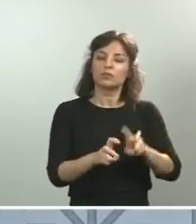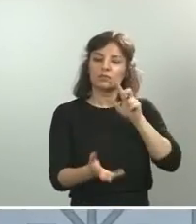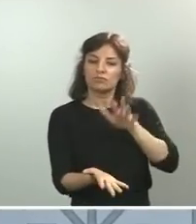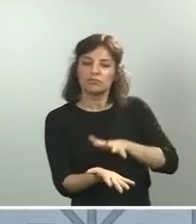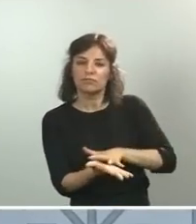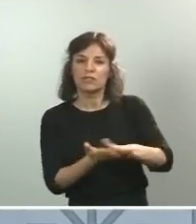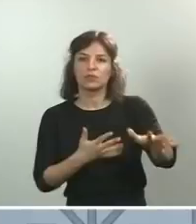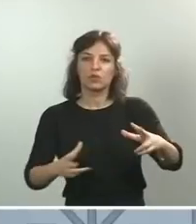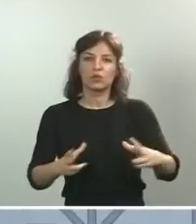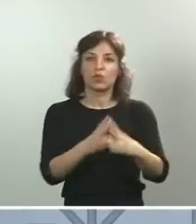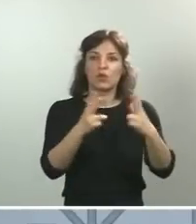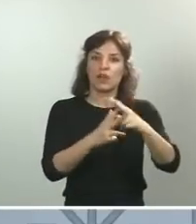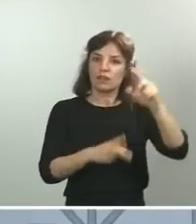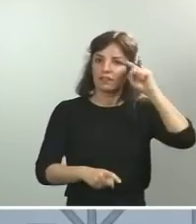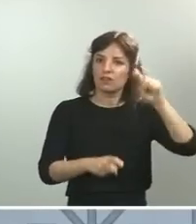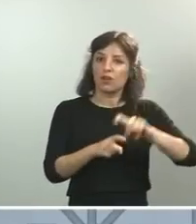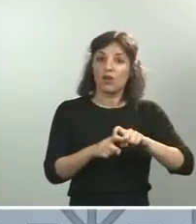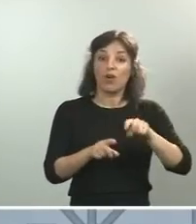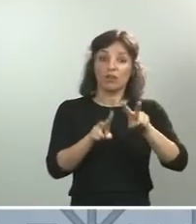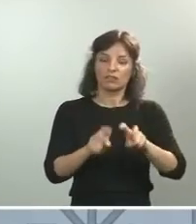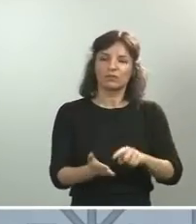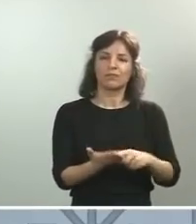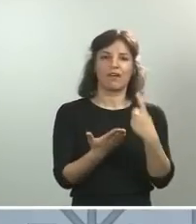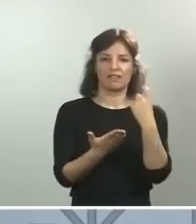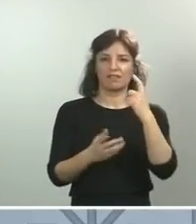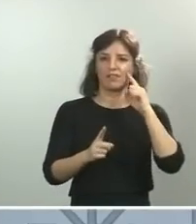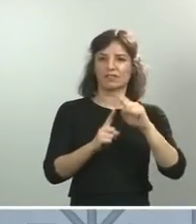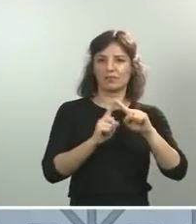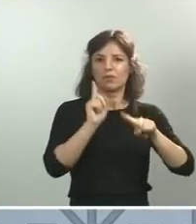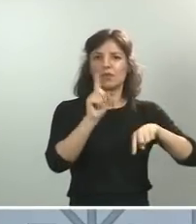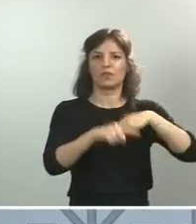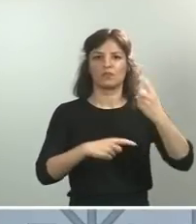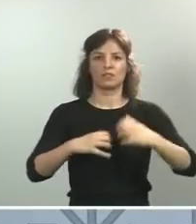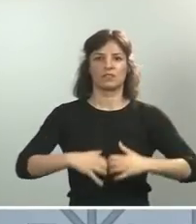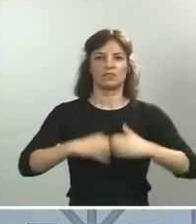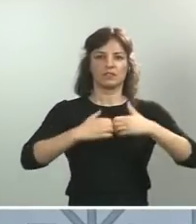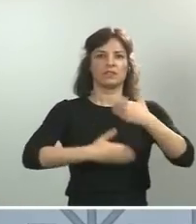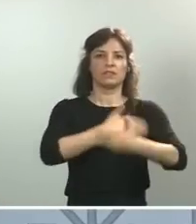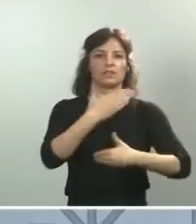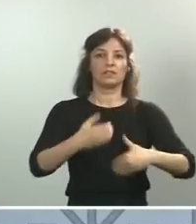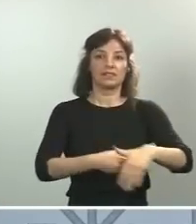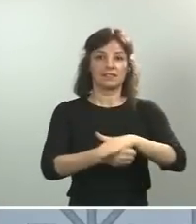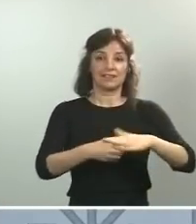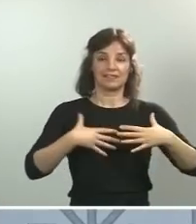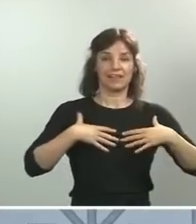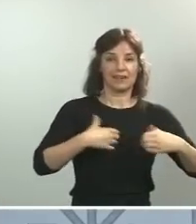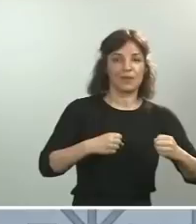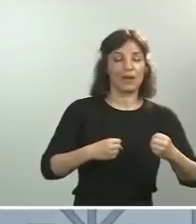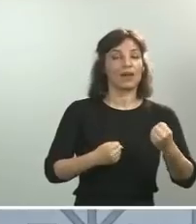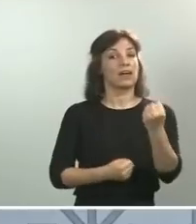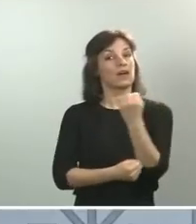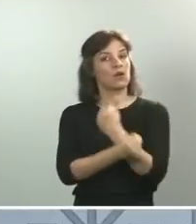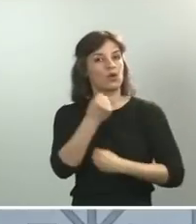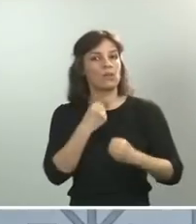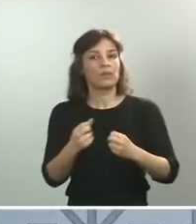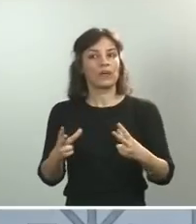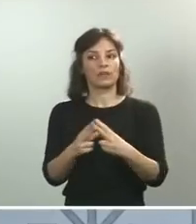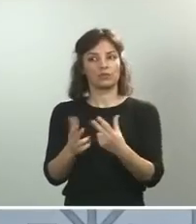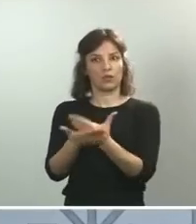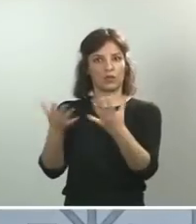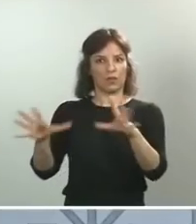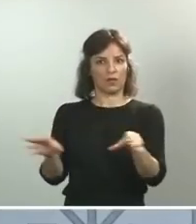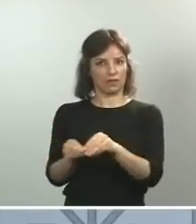que nos harán falta para saber cómo reestructuramos no sólo la sanidad, no sólo la economía, sino la sociedad en su conjunto.